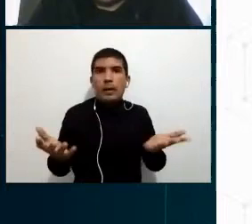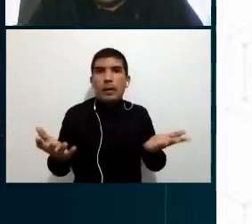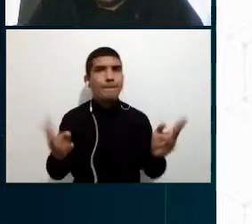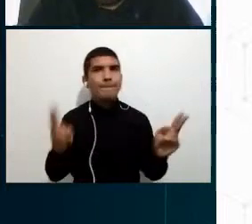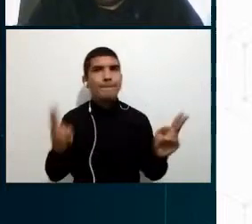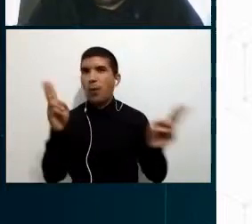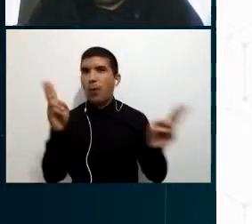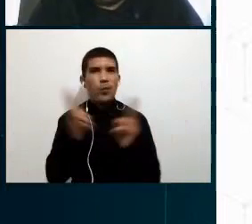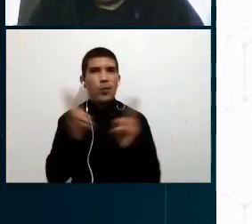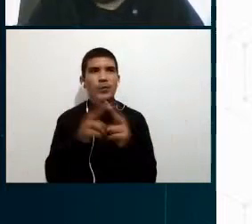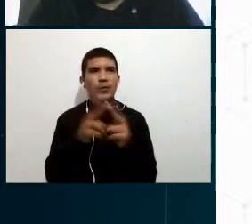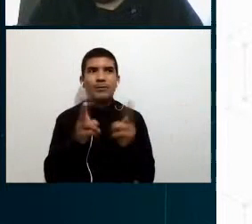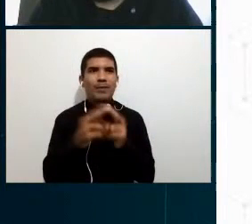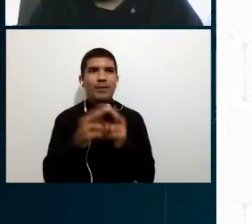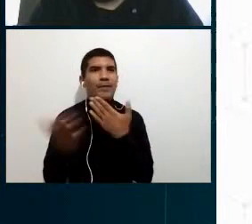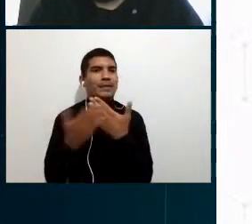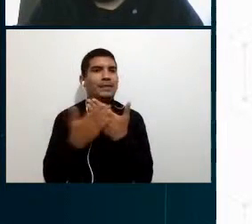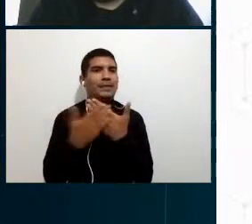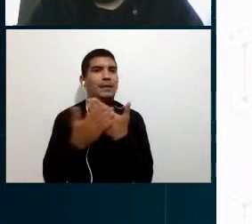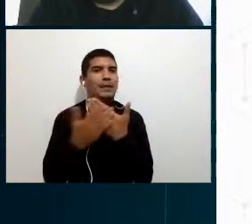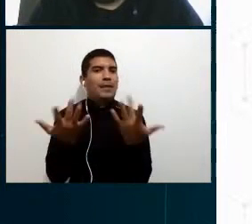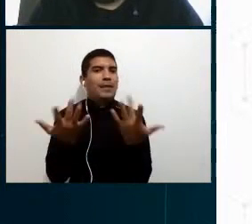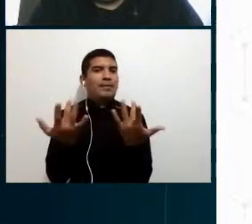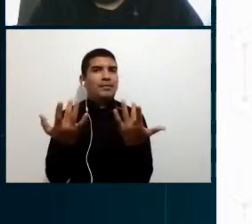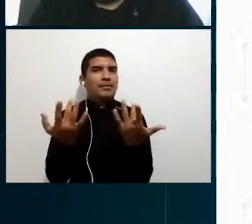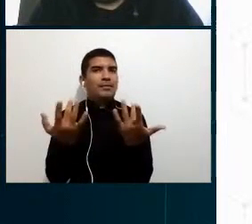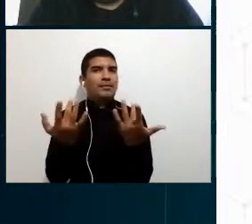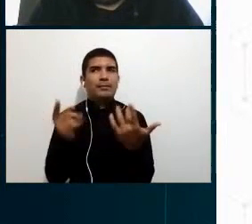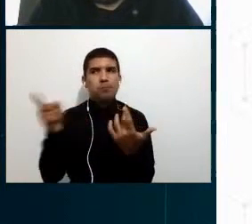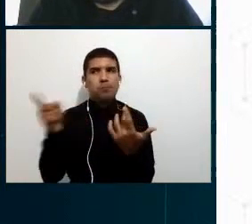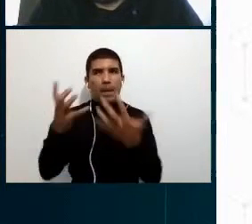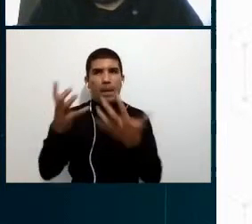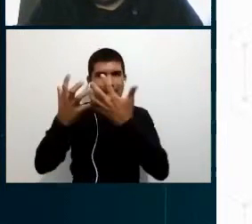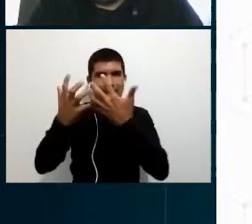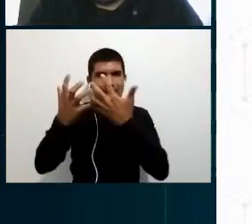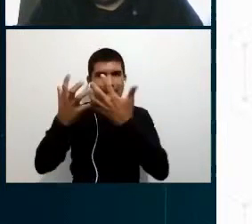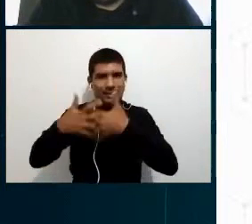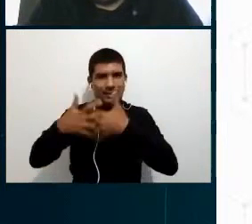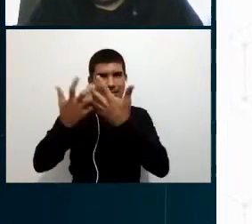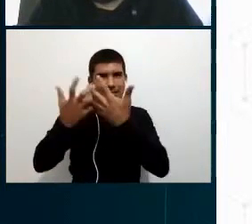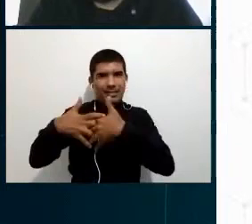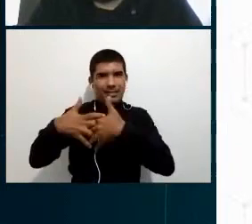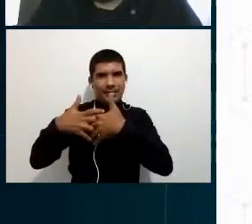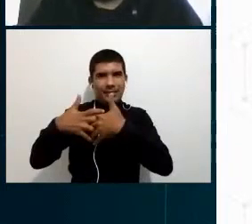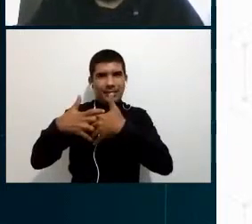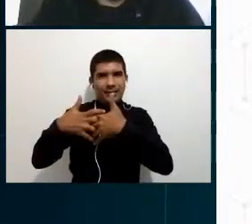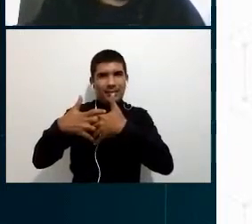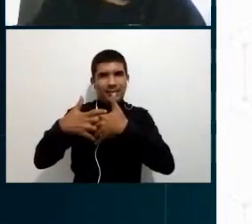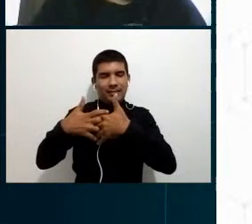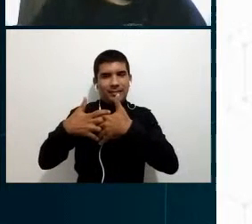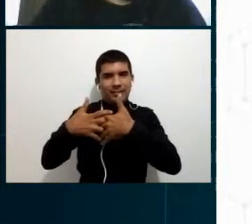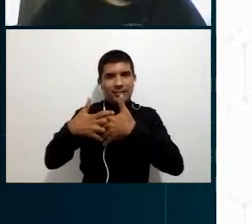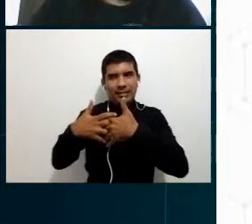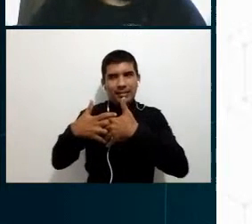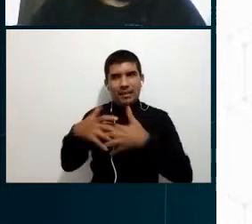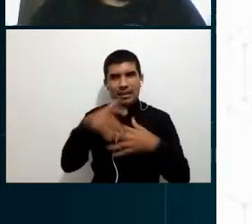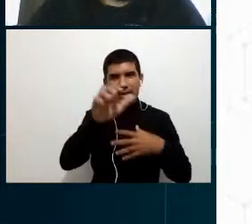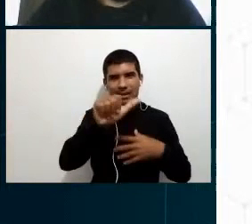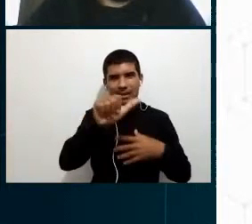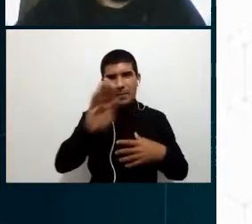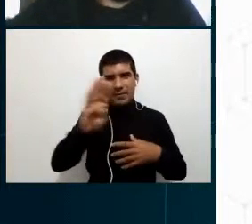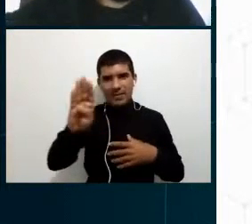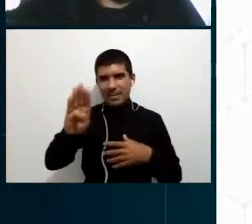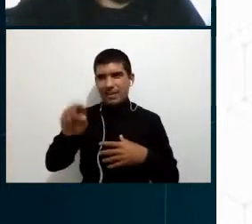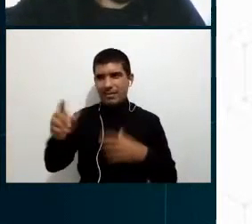mencionan que posiblemente ya en unos años se podría hacer el cierre del ciclo, pero pues cabe